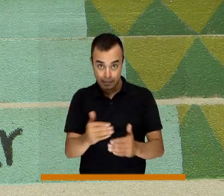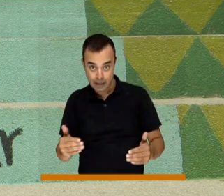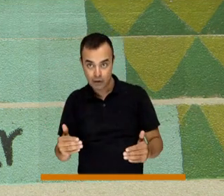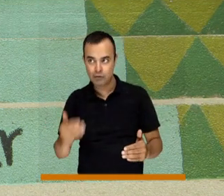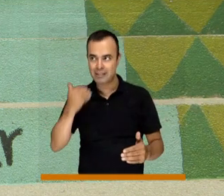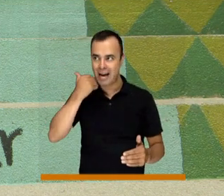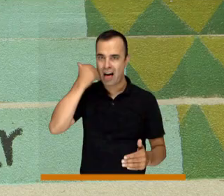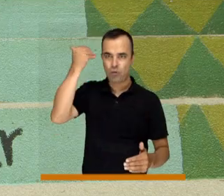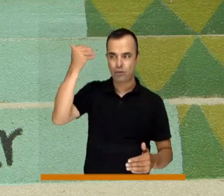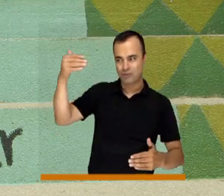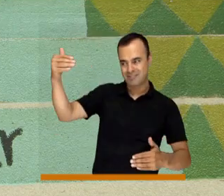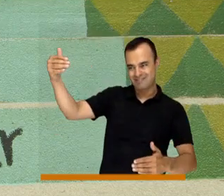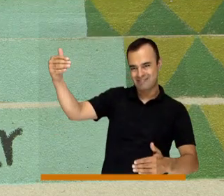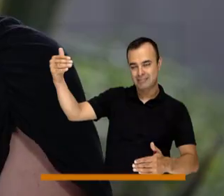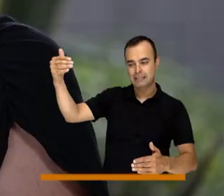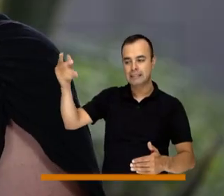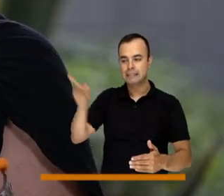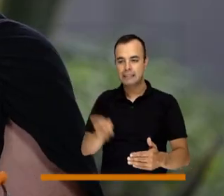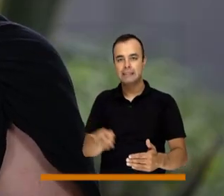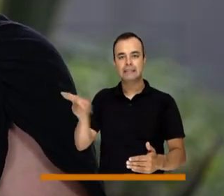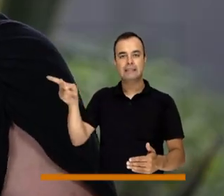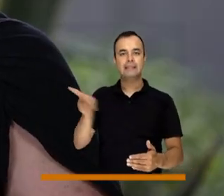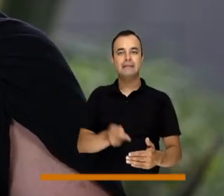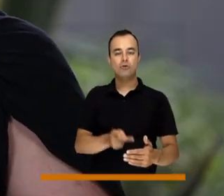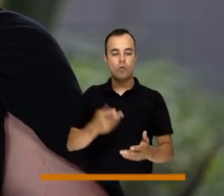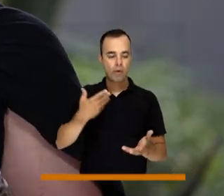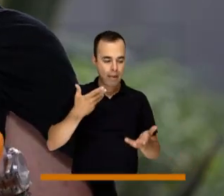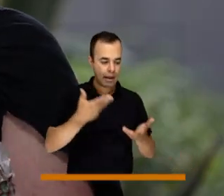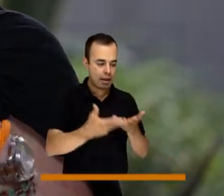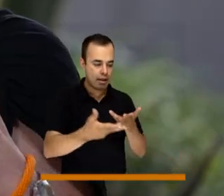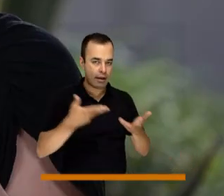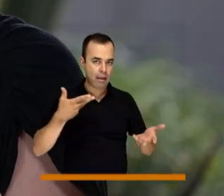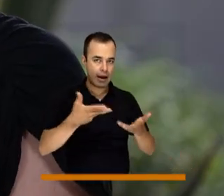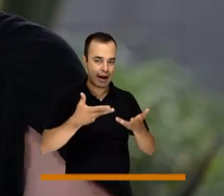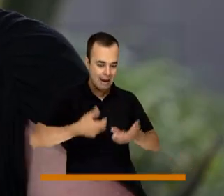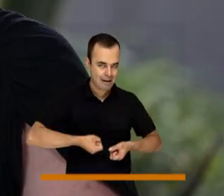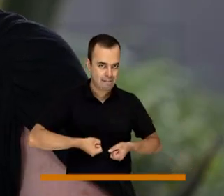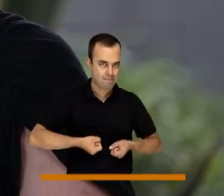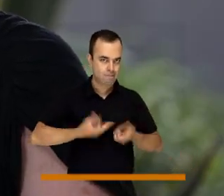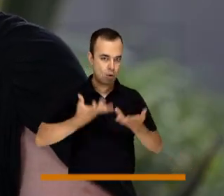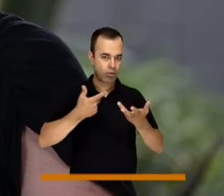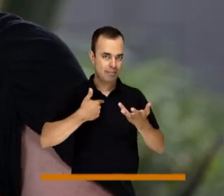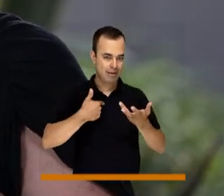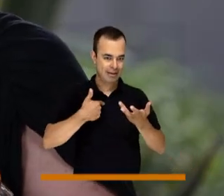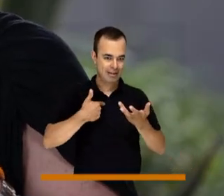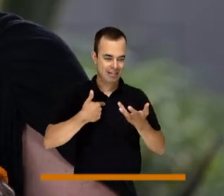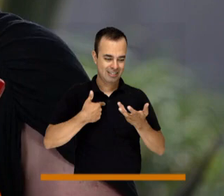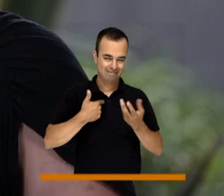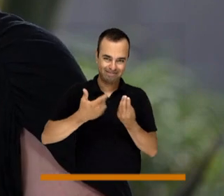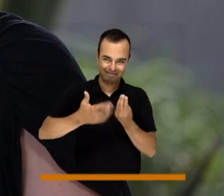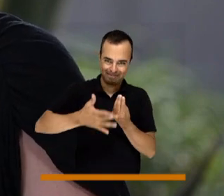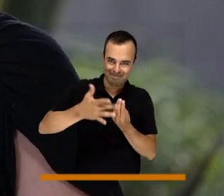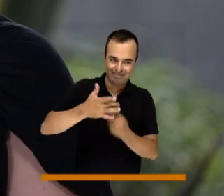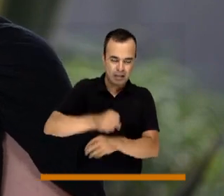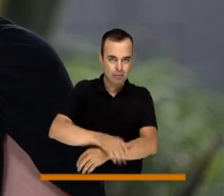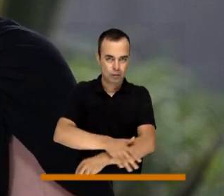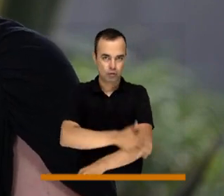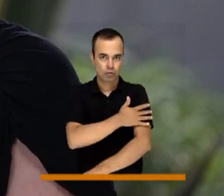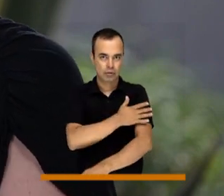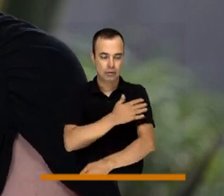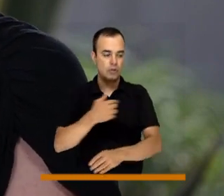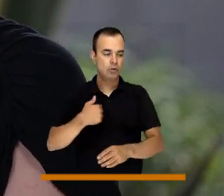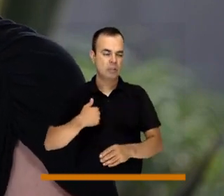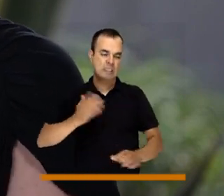como decía ahora Alfredo, hay palabras para expresar las emociones, y eso hace que cuando tenemos palabras con